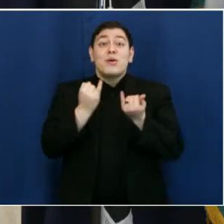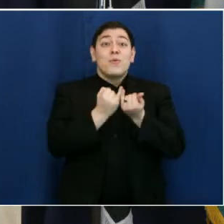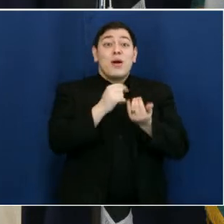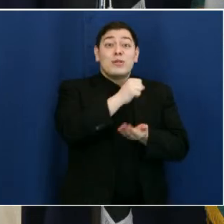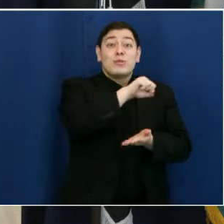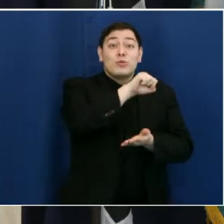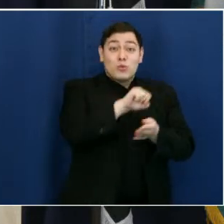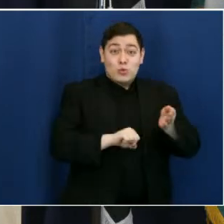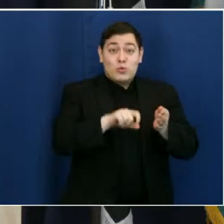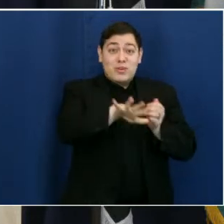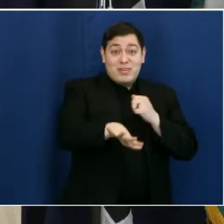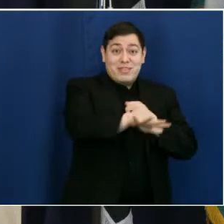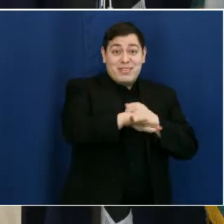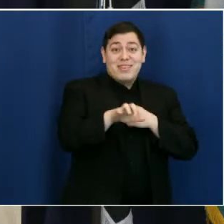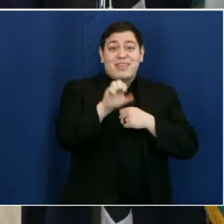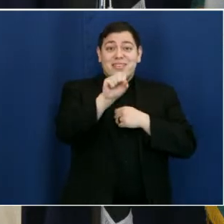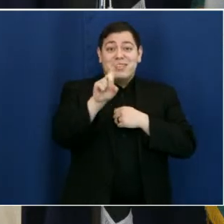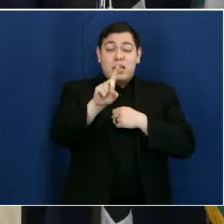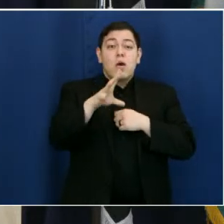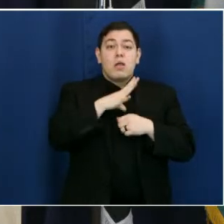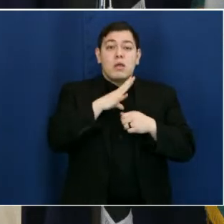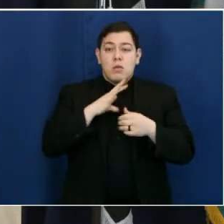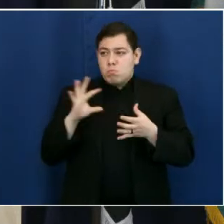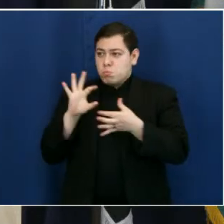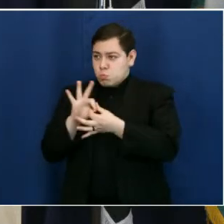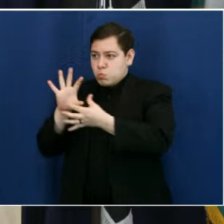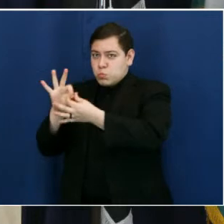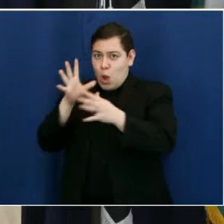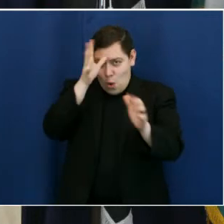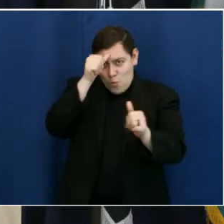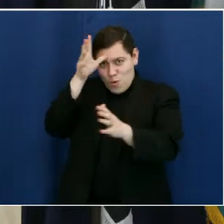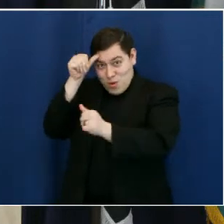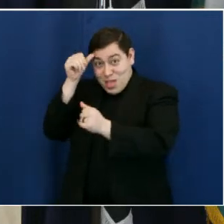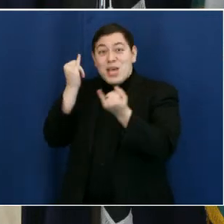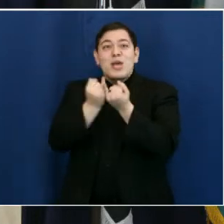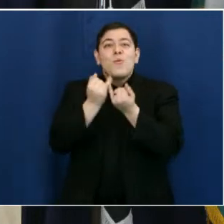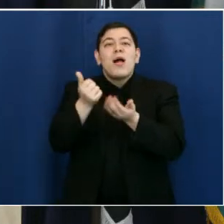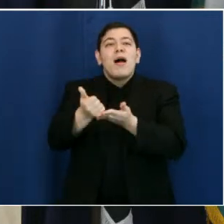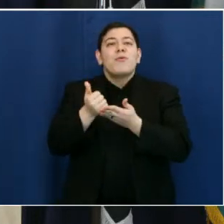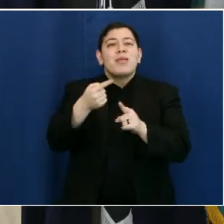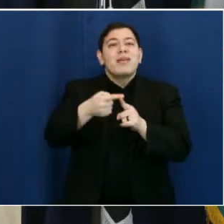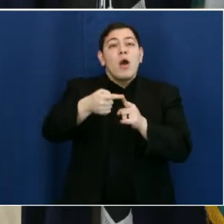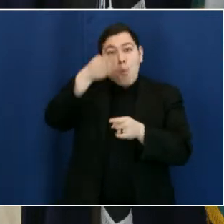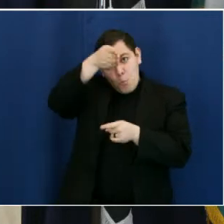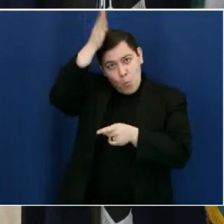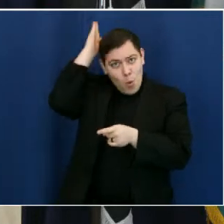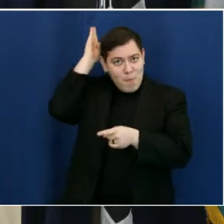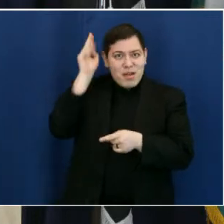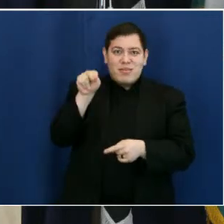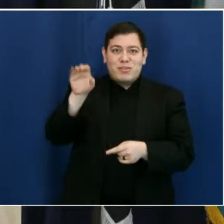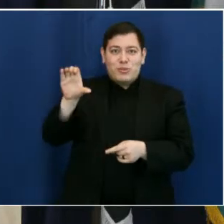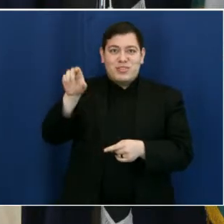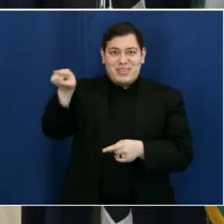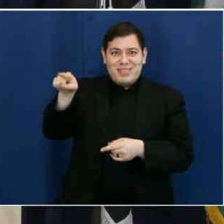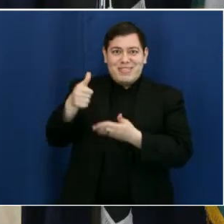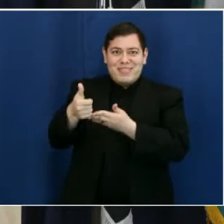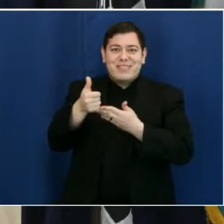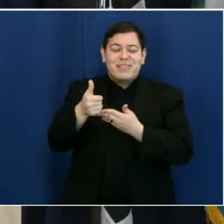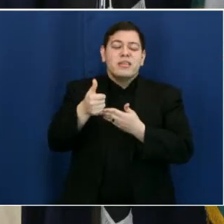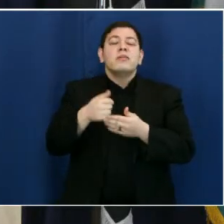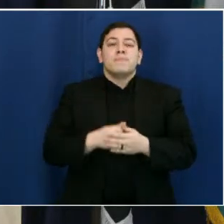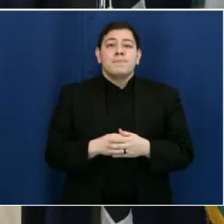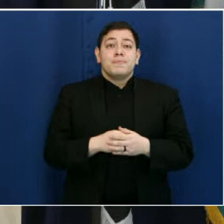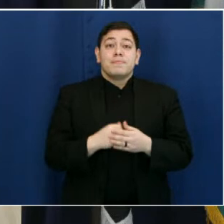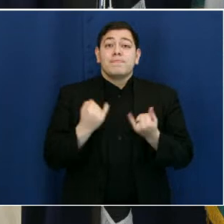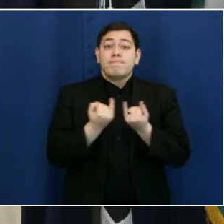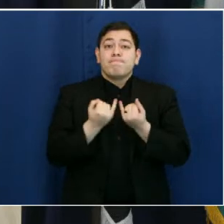condado, y esta colaboración son con los bomberos también de National City. Por último, quiero mencionar que es